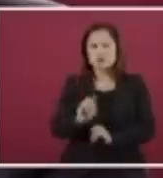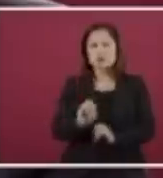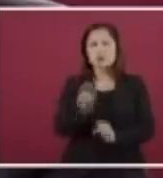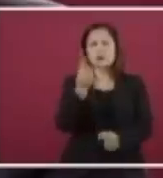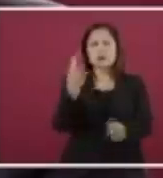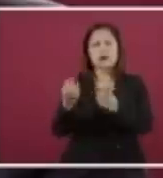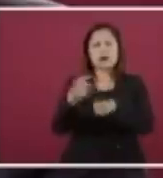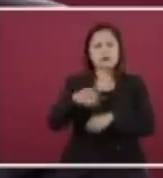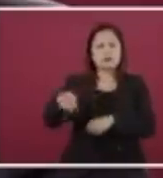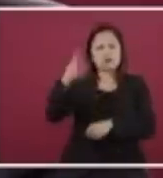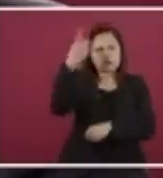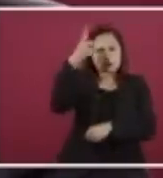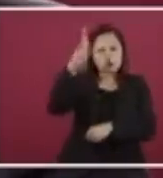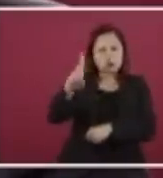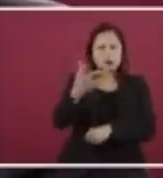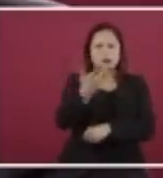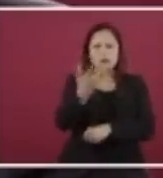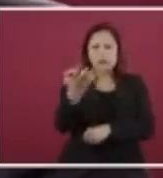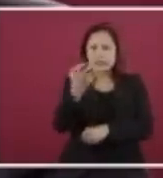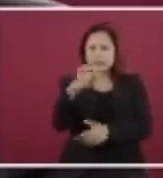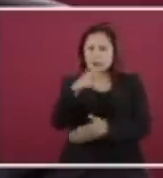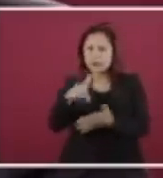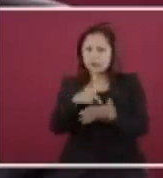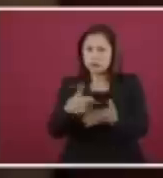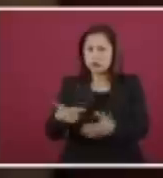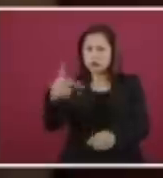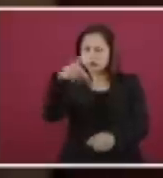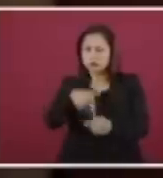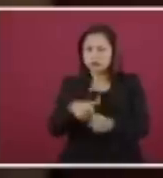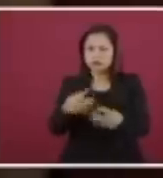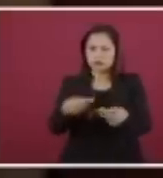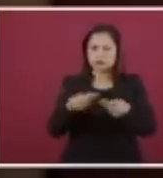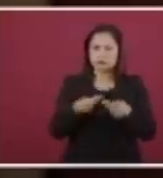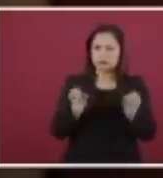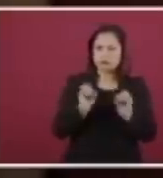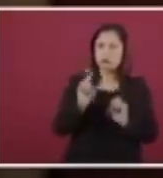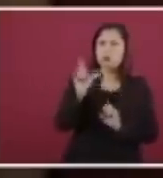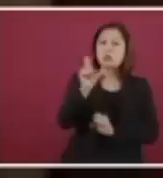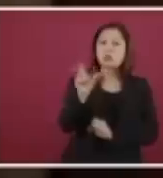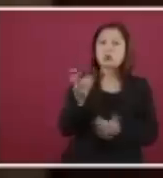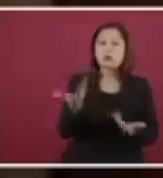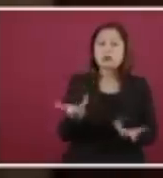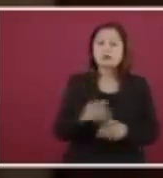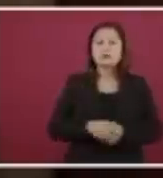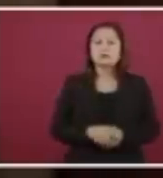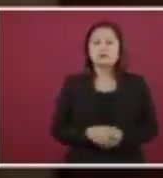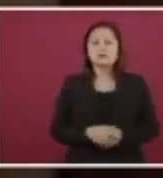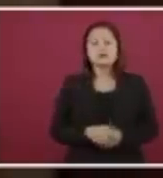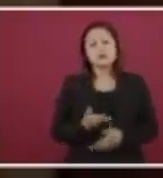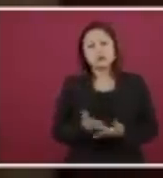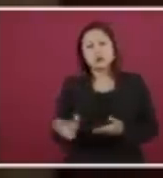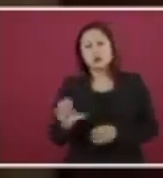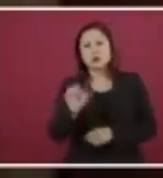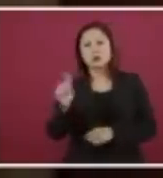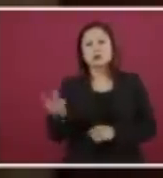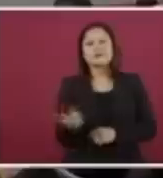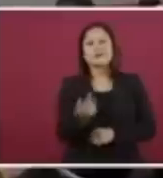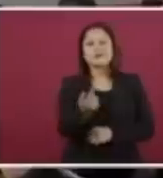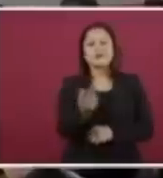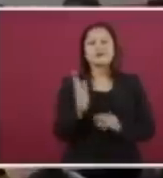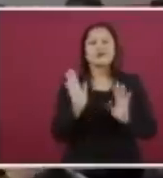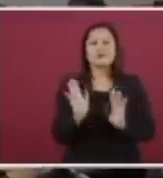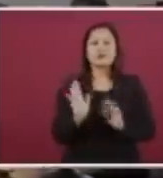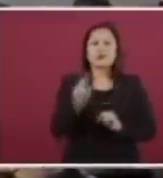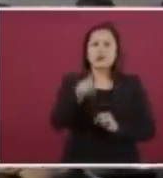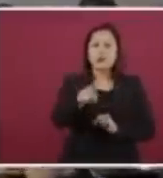500 concesiones. ¿Cuándo va a ser esto? Y también quería preguntarle qué tipo de modelo de